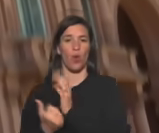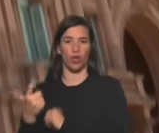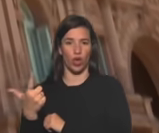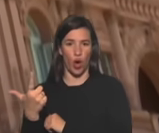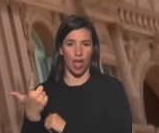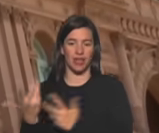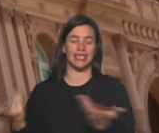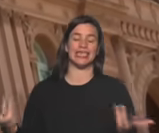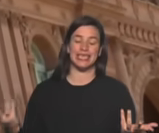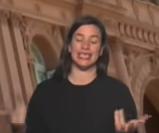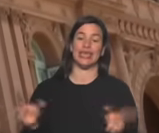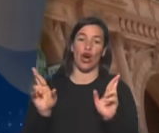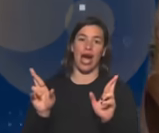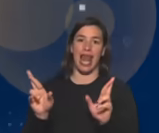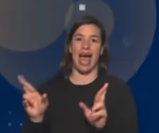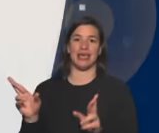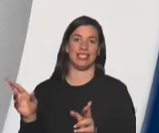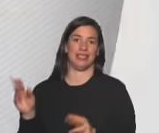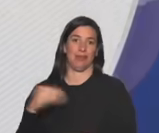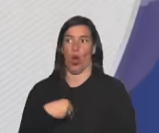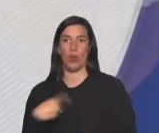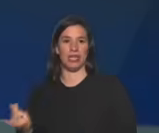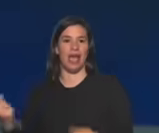esperemos que la provincia revise esto.